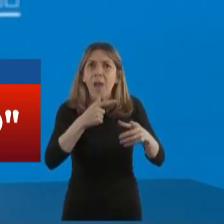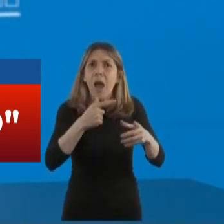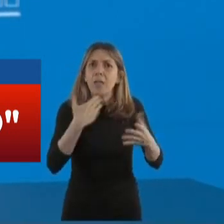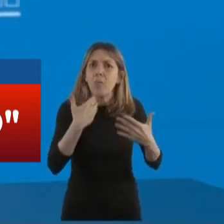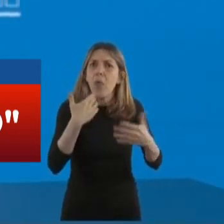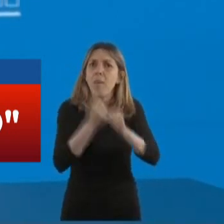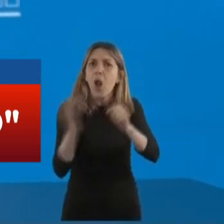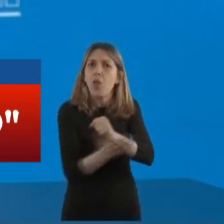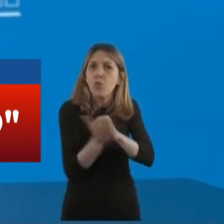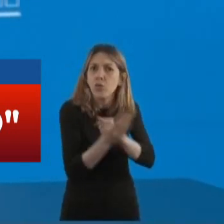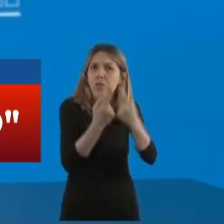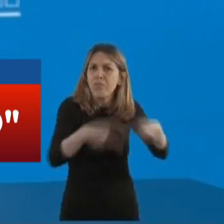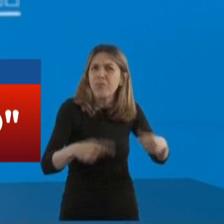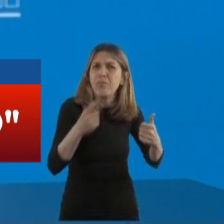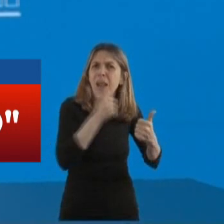el mercado.